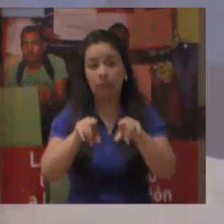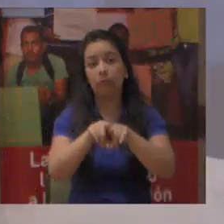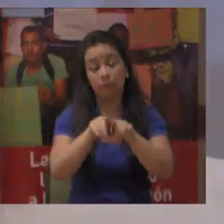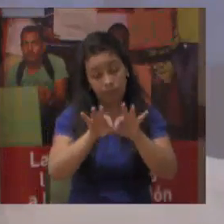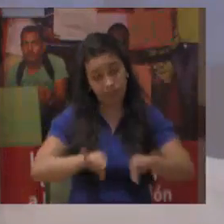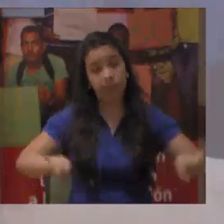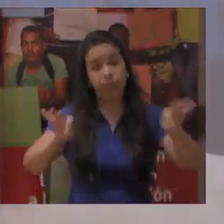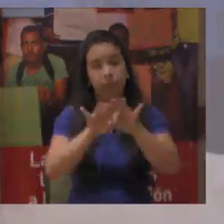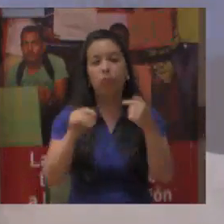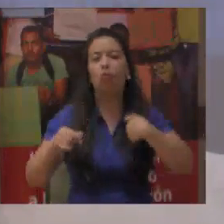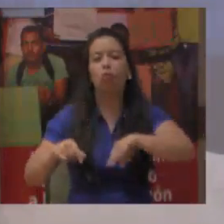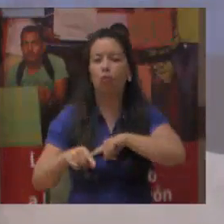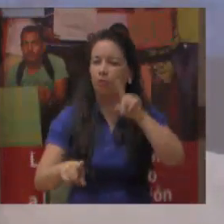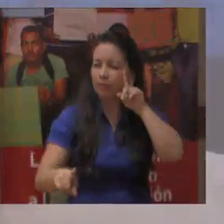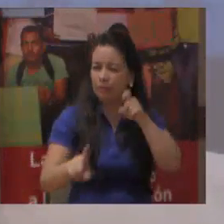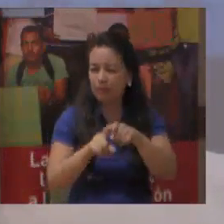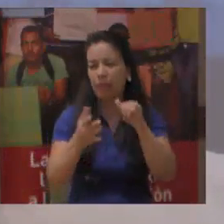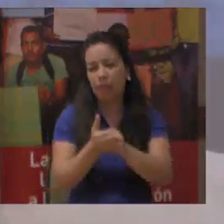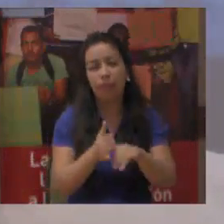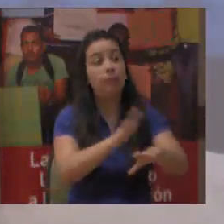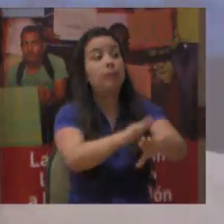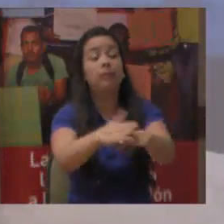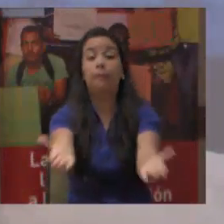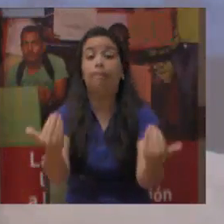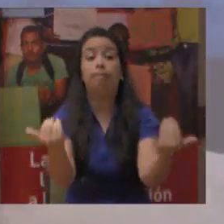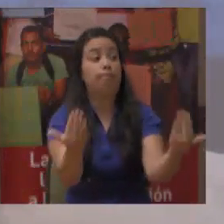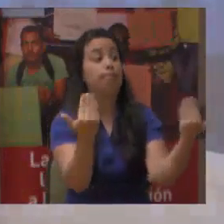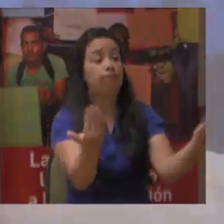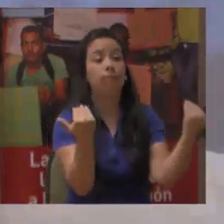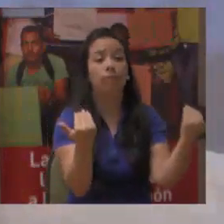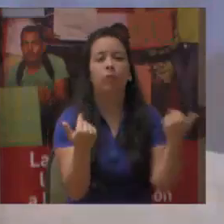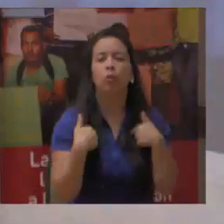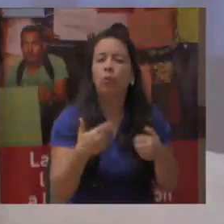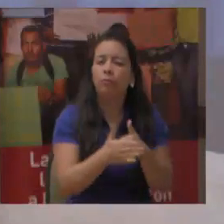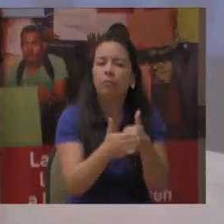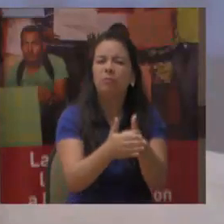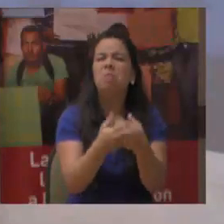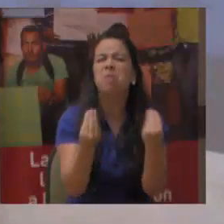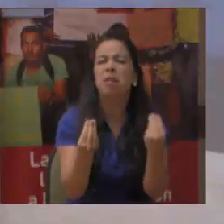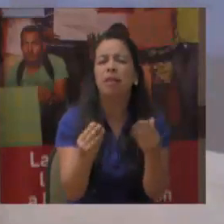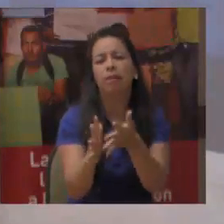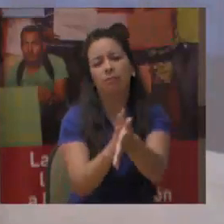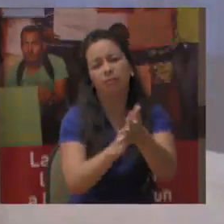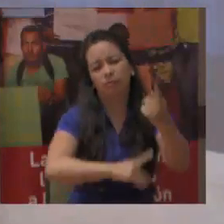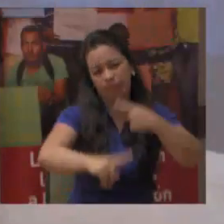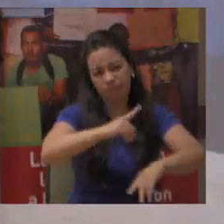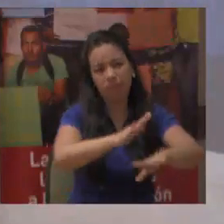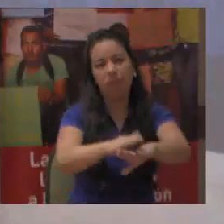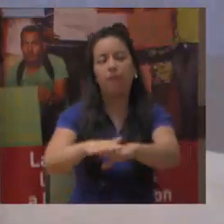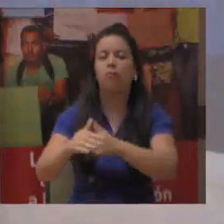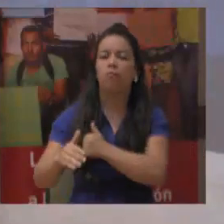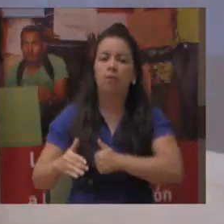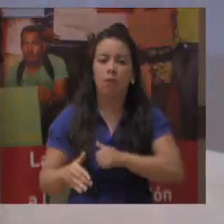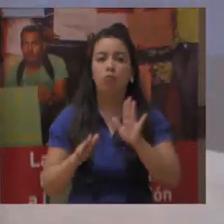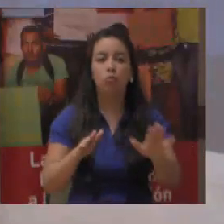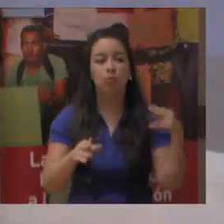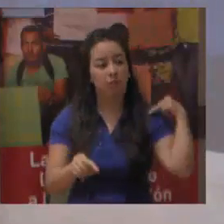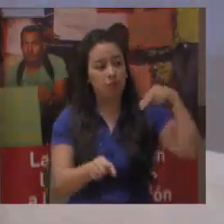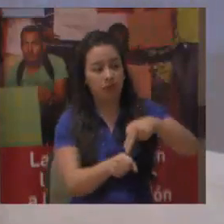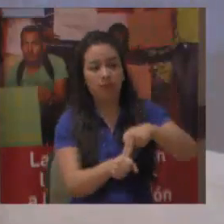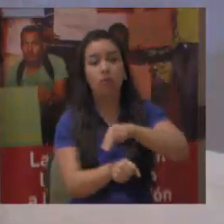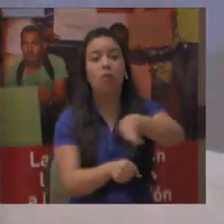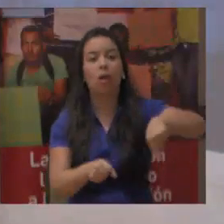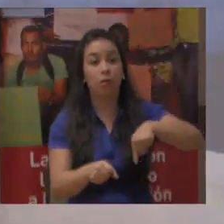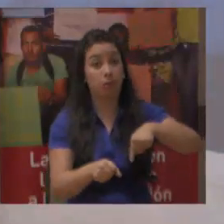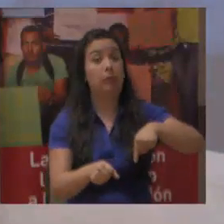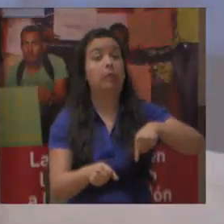menos nuestro reto, ese es nuestro llamado, y yo reitero el mensaje, y es, de verdad entendamos que los campesinos de este país son